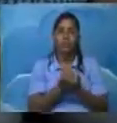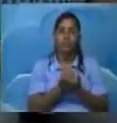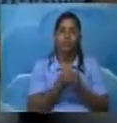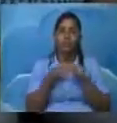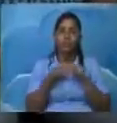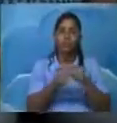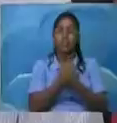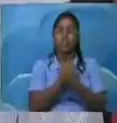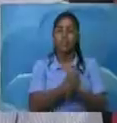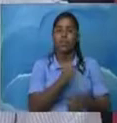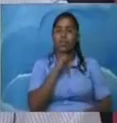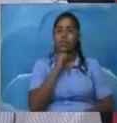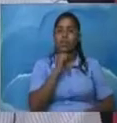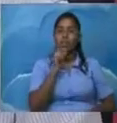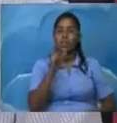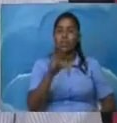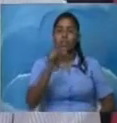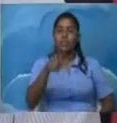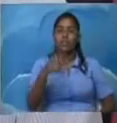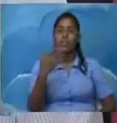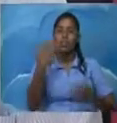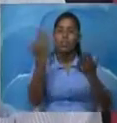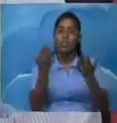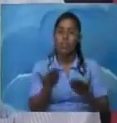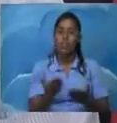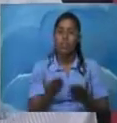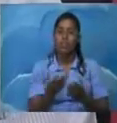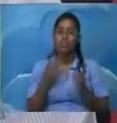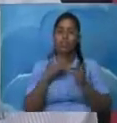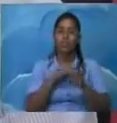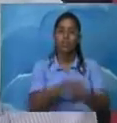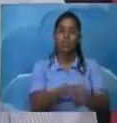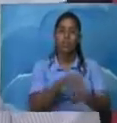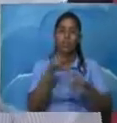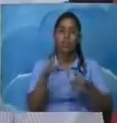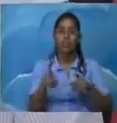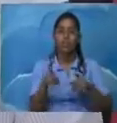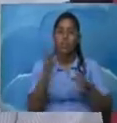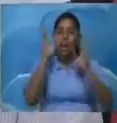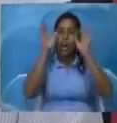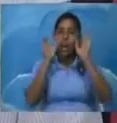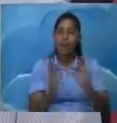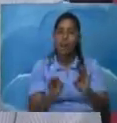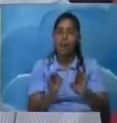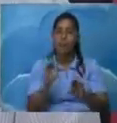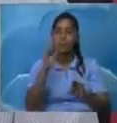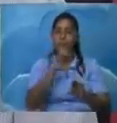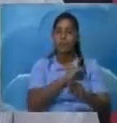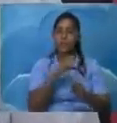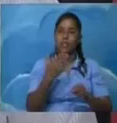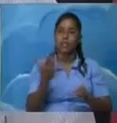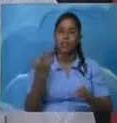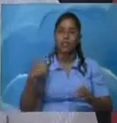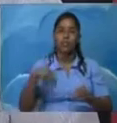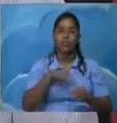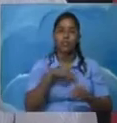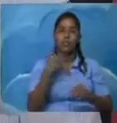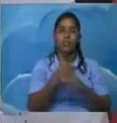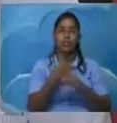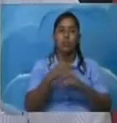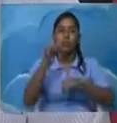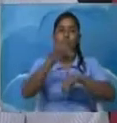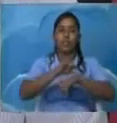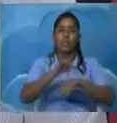Dios. Esta es una de las enseñanzas que nos está llevando al punto que nosotros como iglesia del